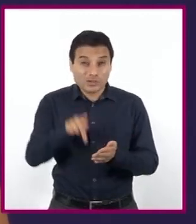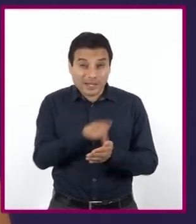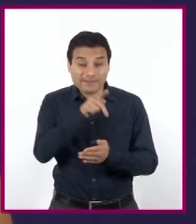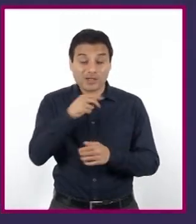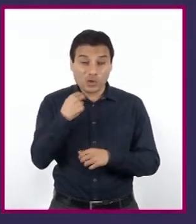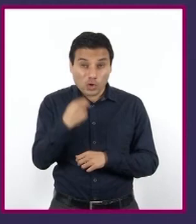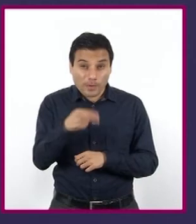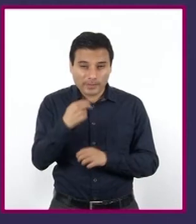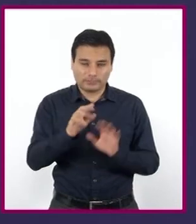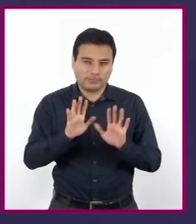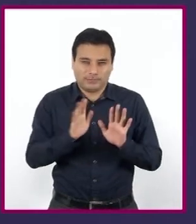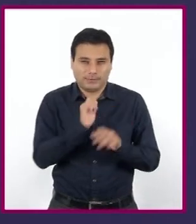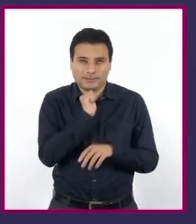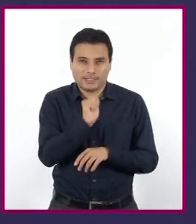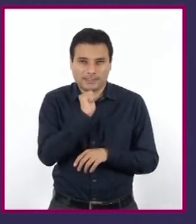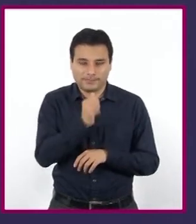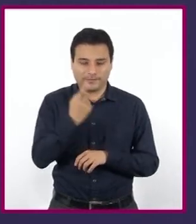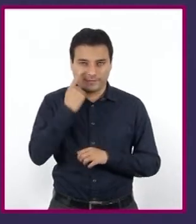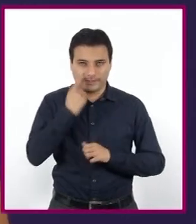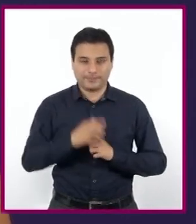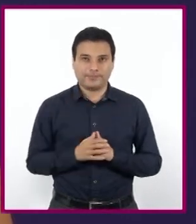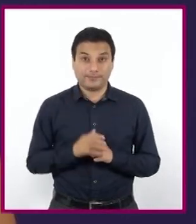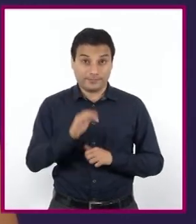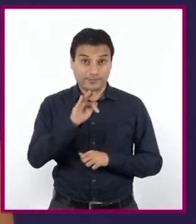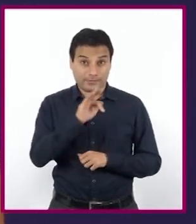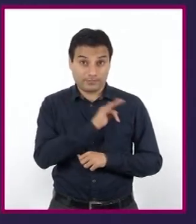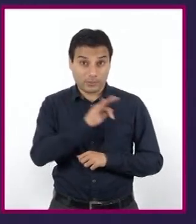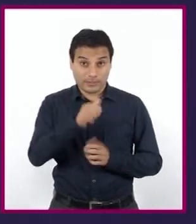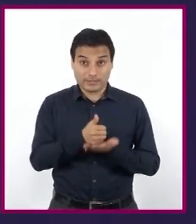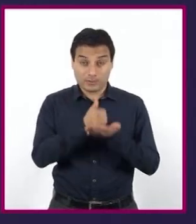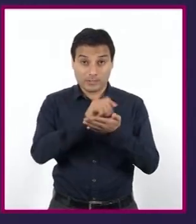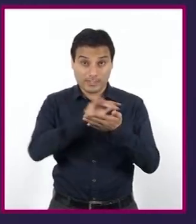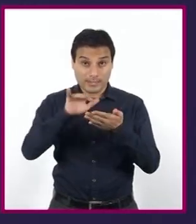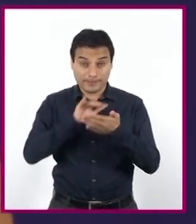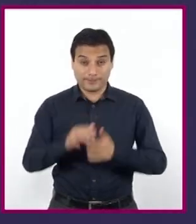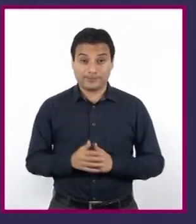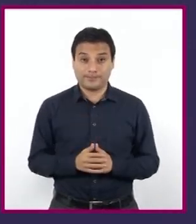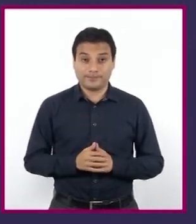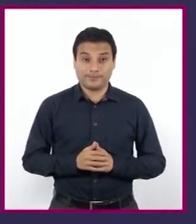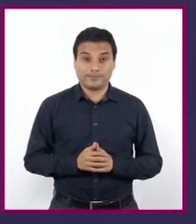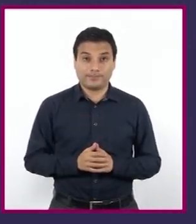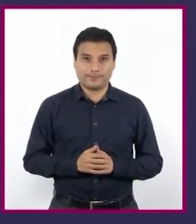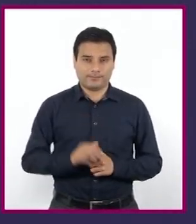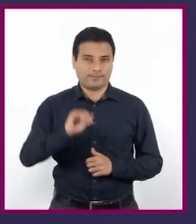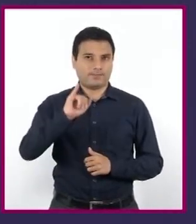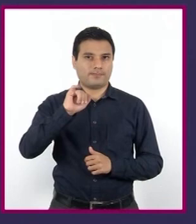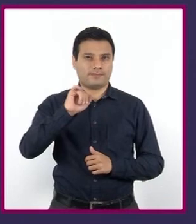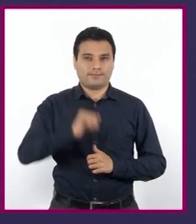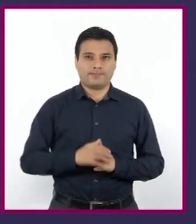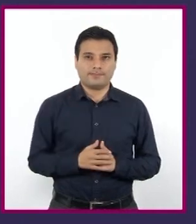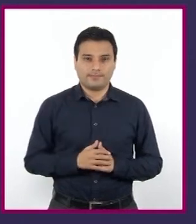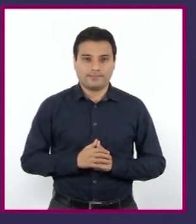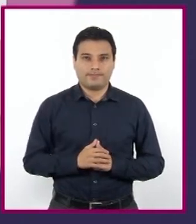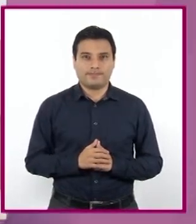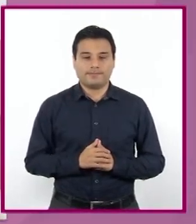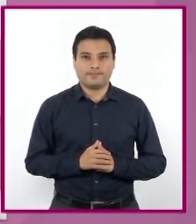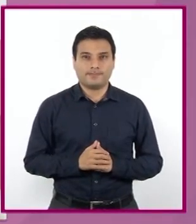de este personaje. ¿Me podrías ayudar con la lectura del texto? Pero por supuesto, maestra.